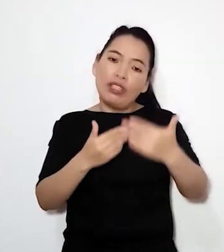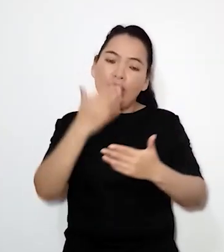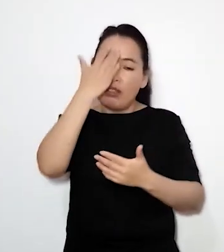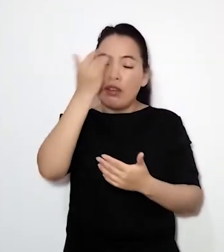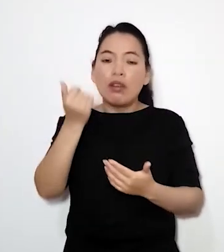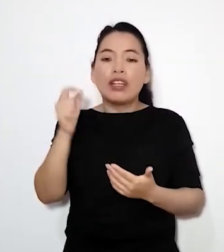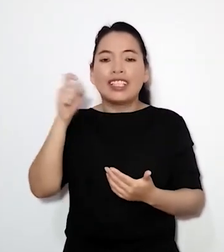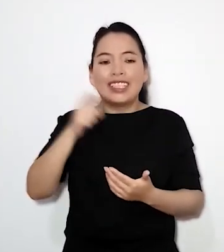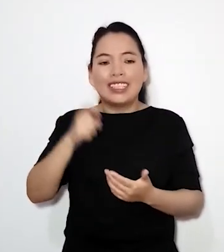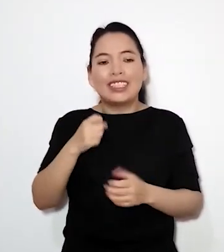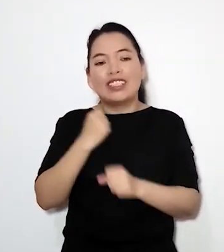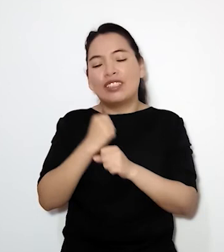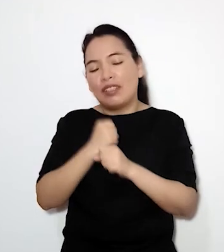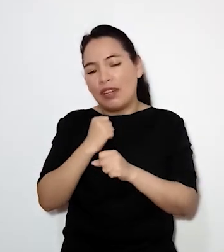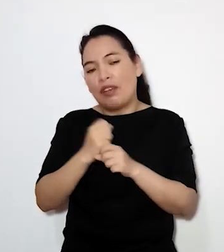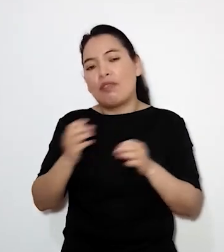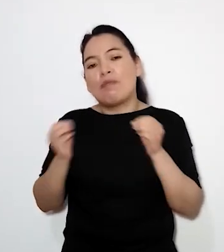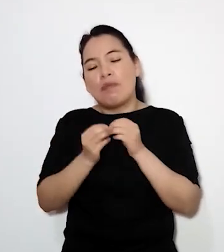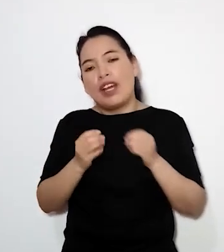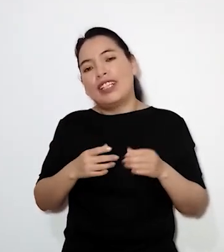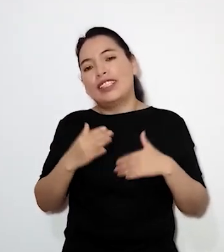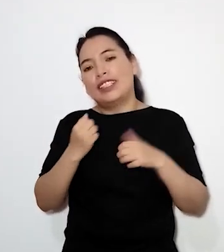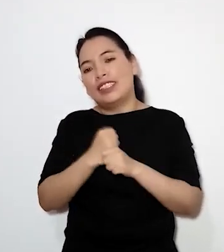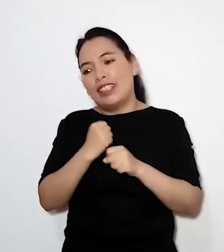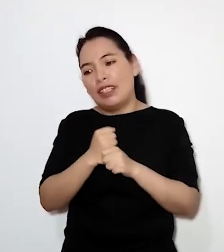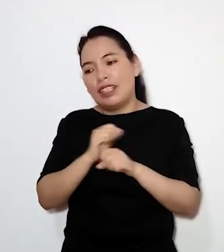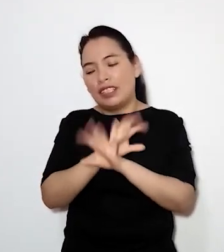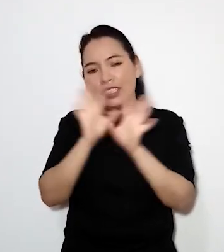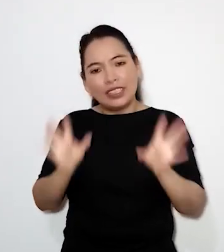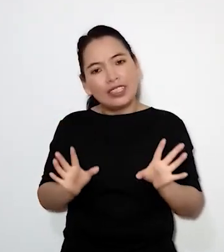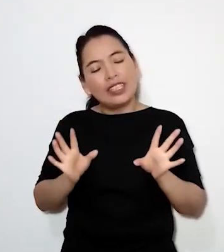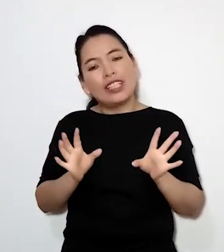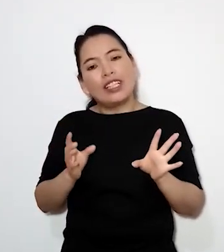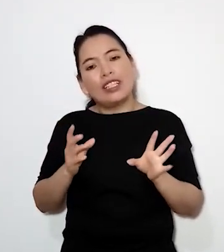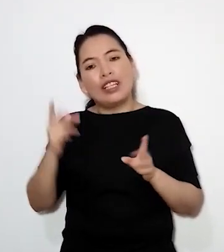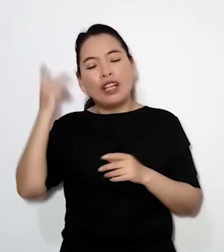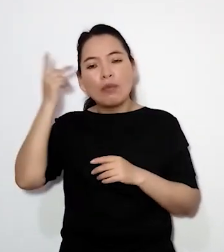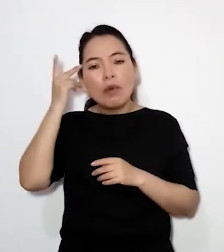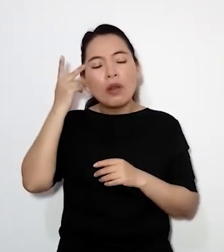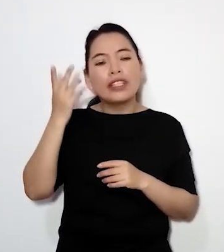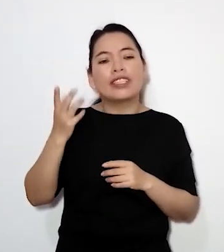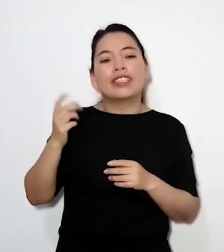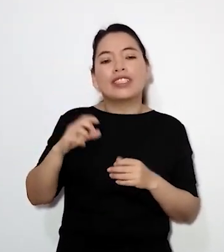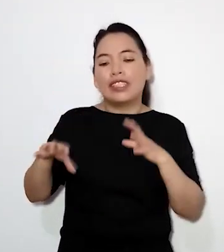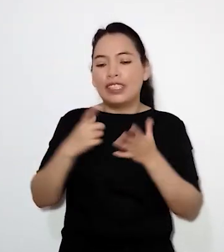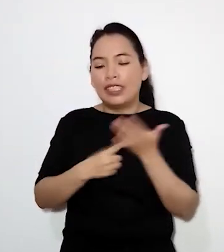un diagnóstico más claro y más preciso de las políticas que necesitamos implementar para